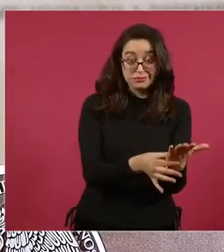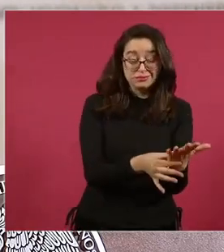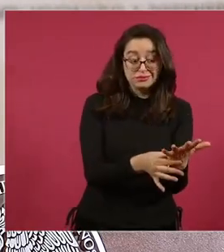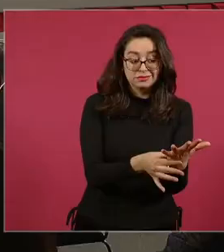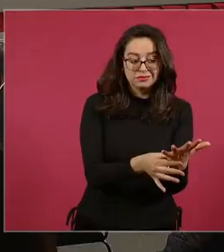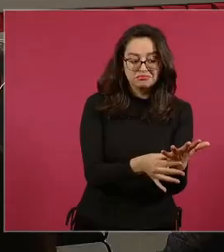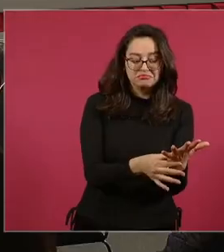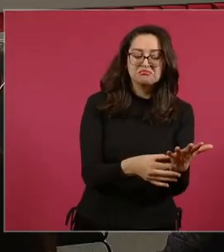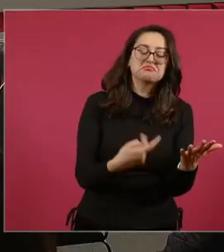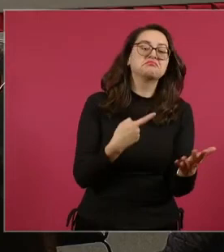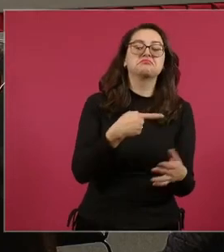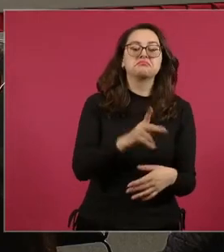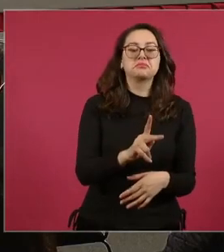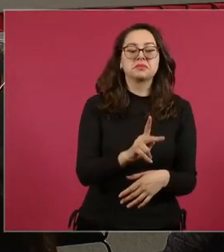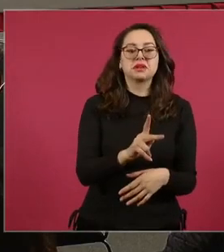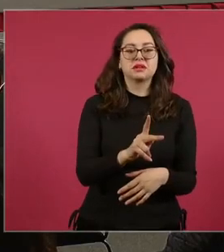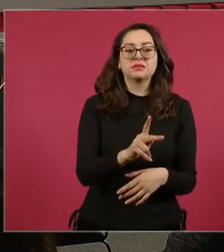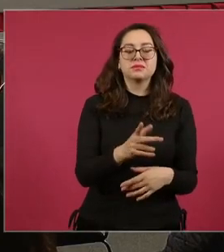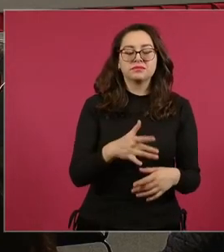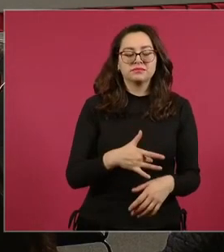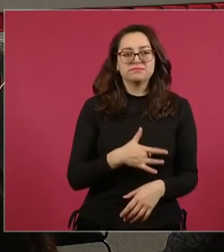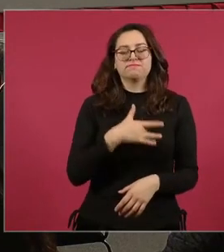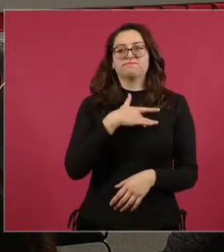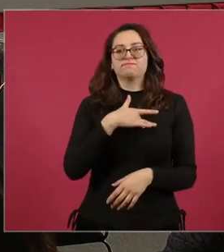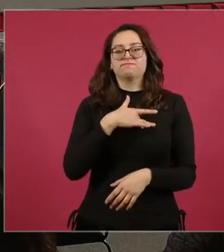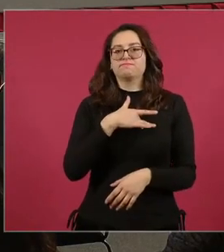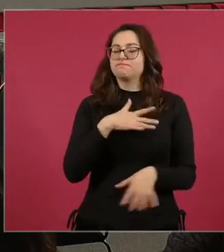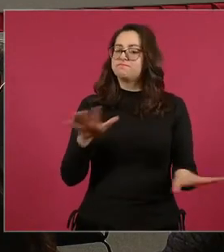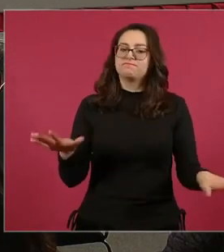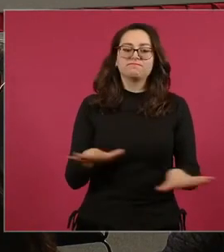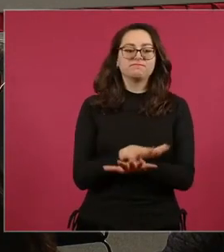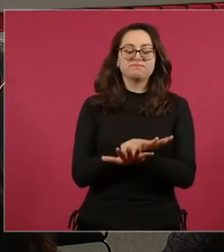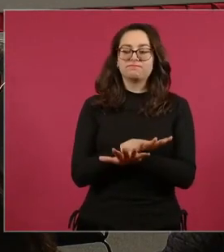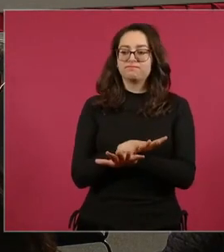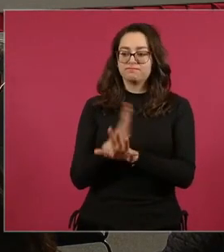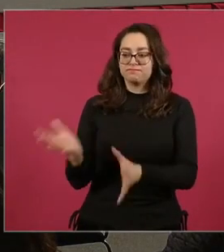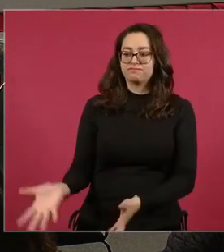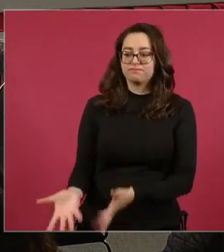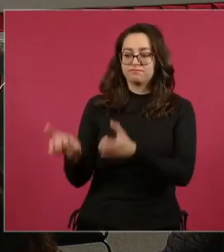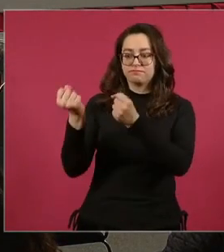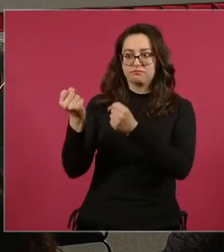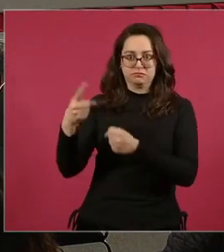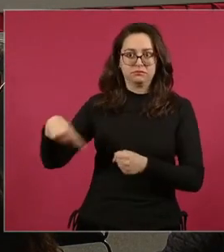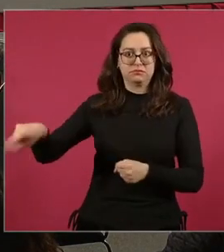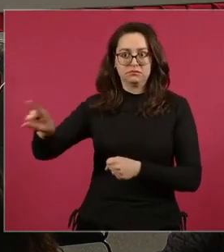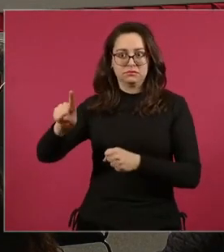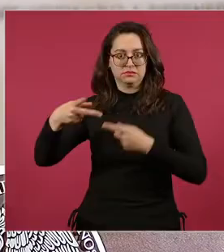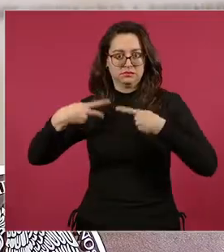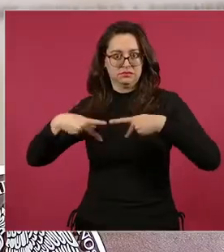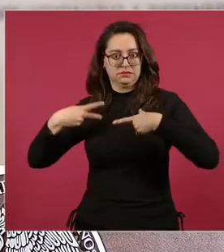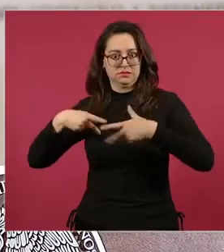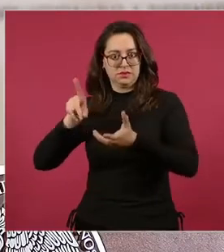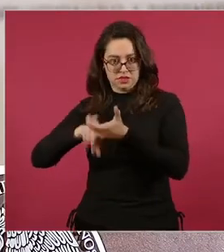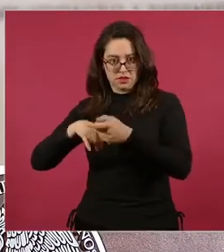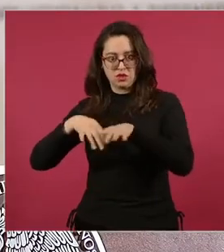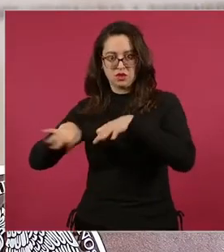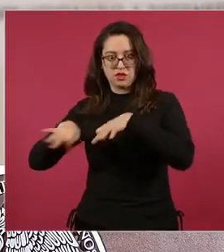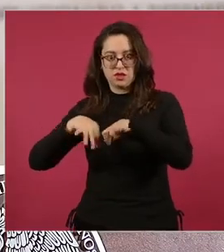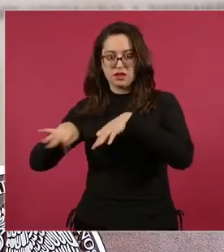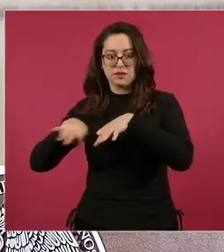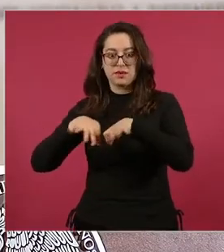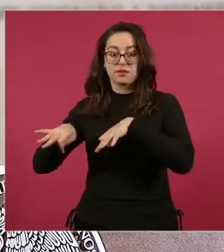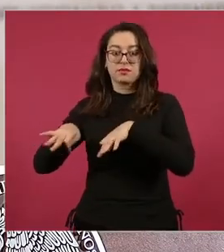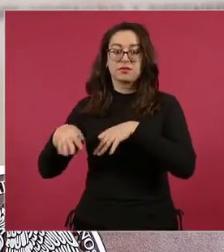la República, se cumplió con su instrucción. Se lograron revertir las tendencias mediante